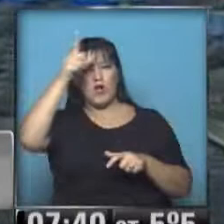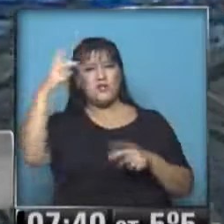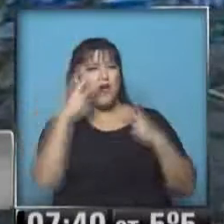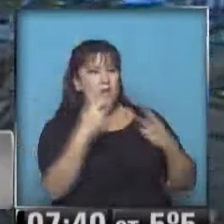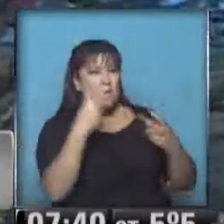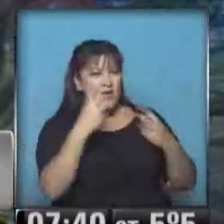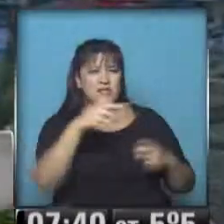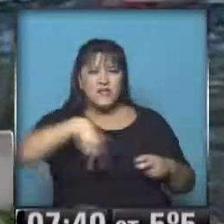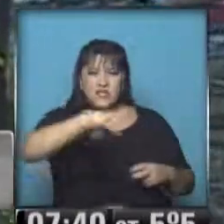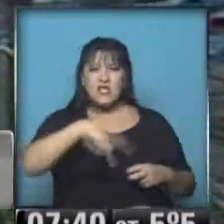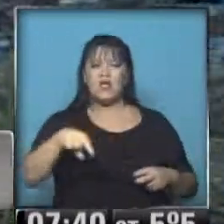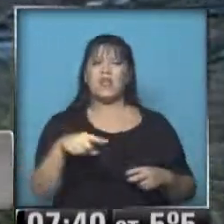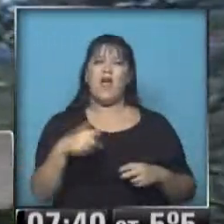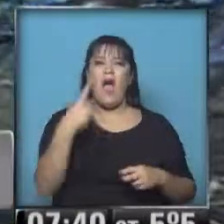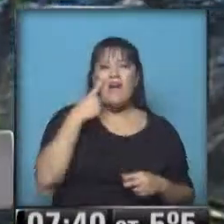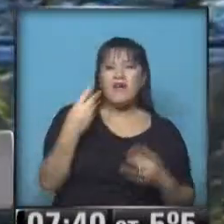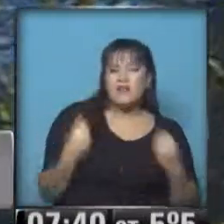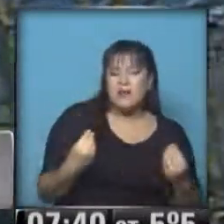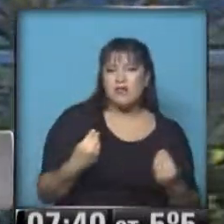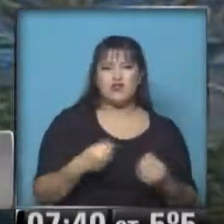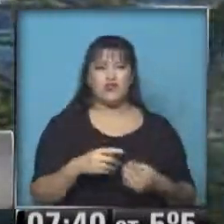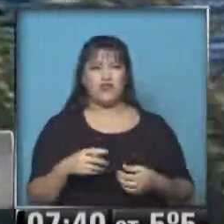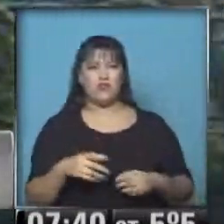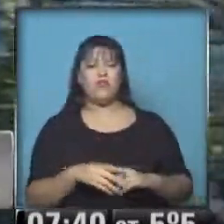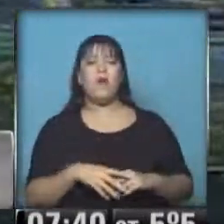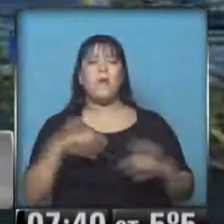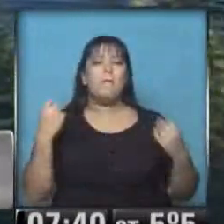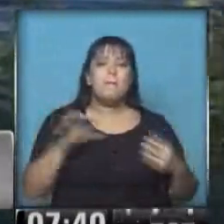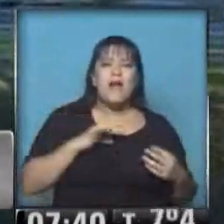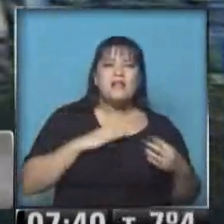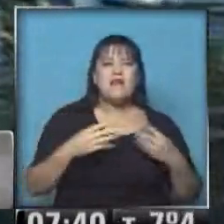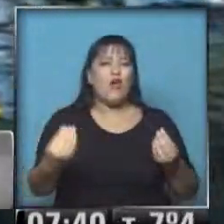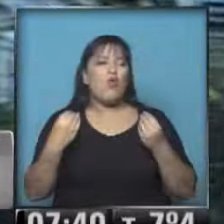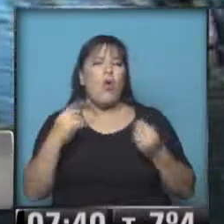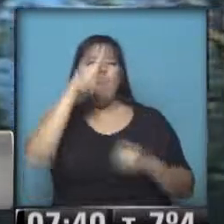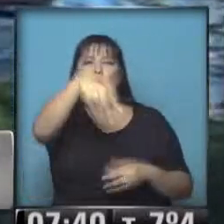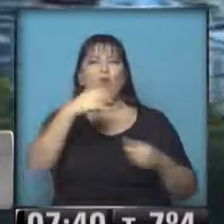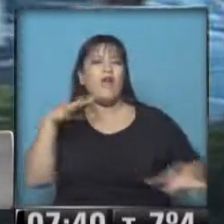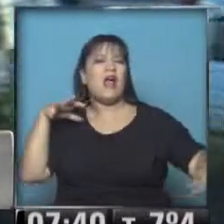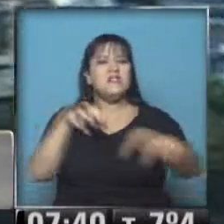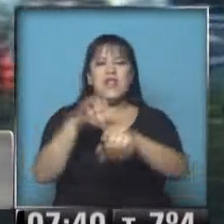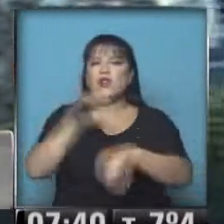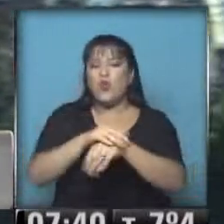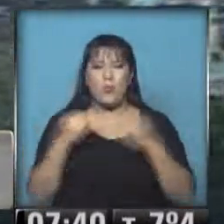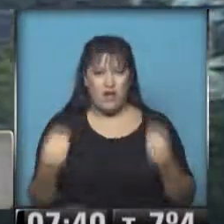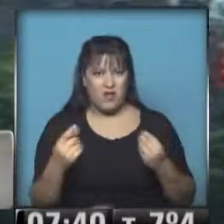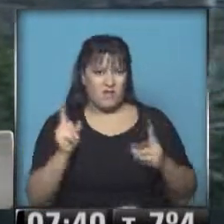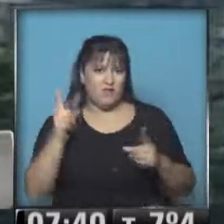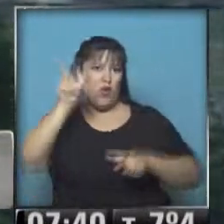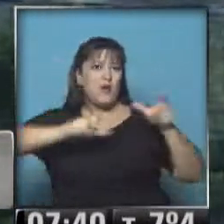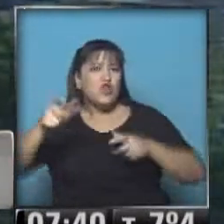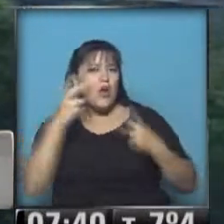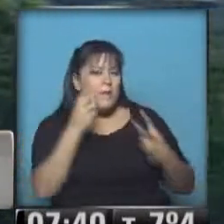realizando los trabajos perentorios para determinar cuáles fueron las causas de este deceso y